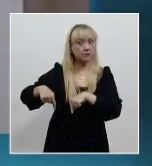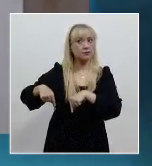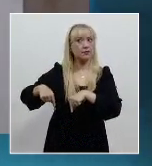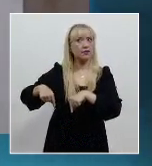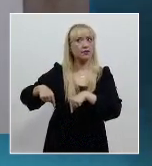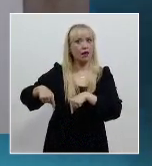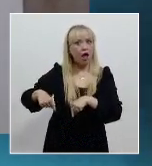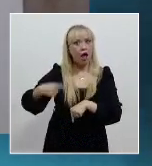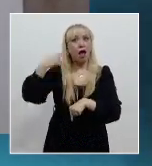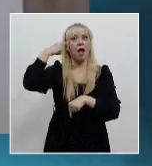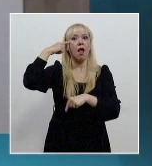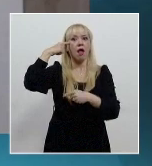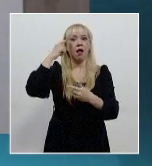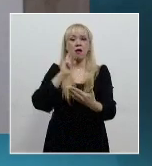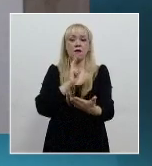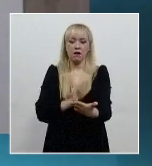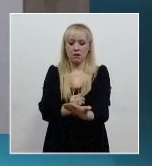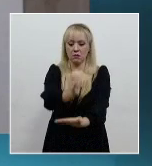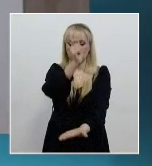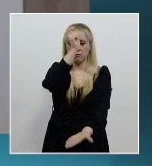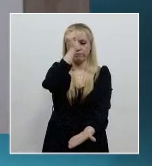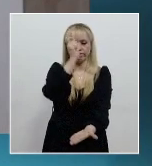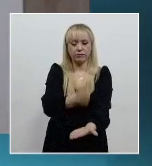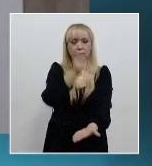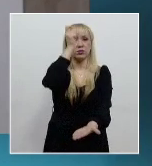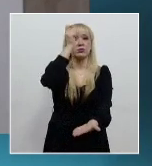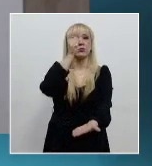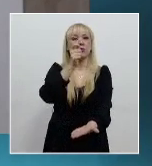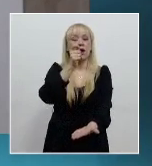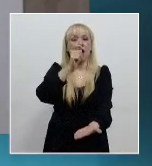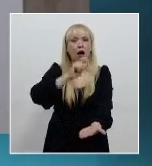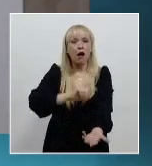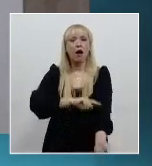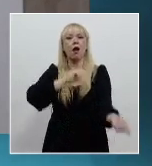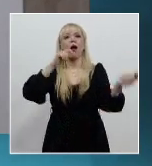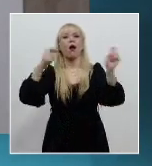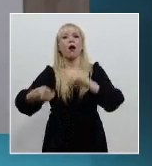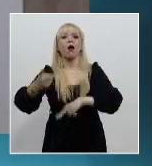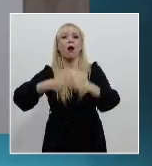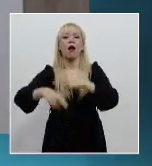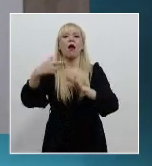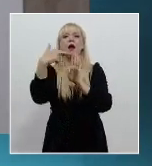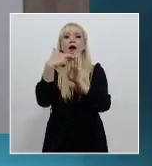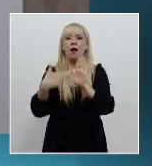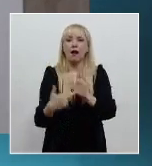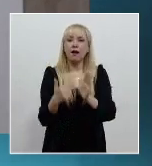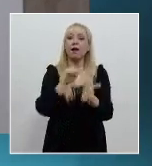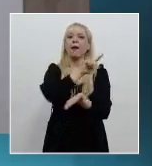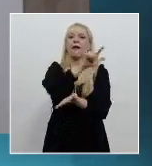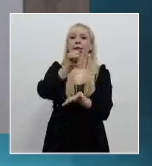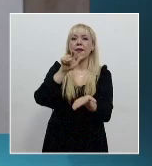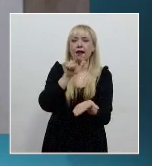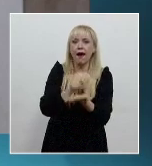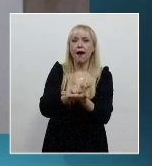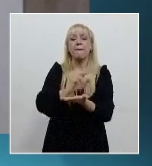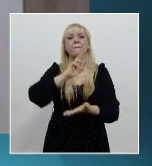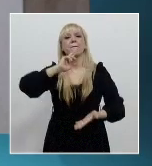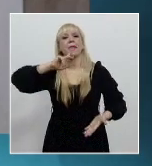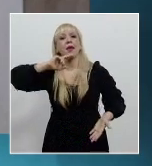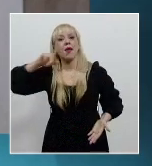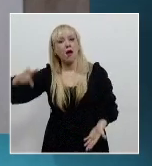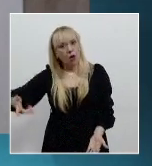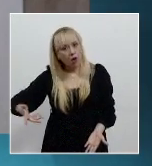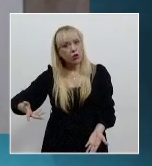donde pueden emanar bien atendidas, lineamientos, protocolos, mejores formas de hacer